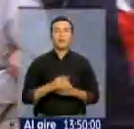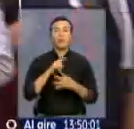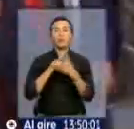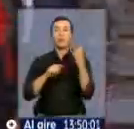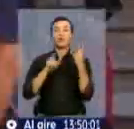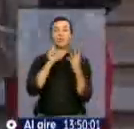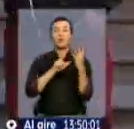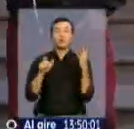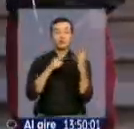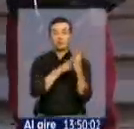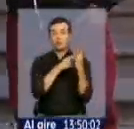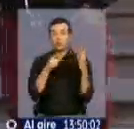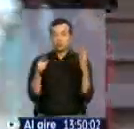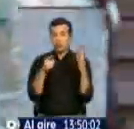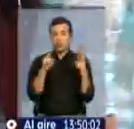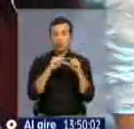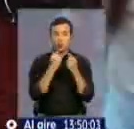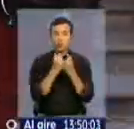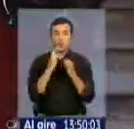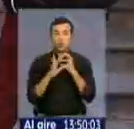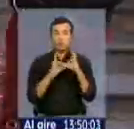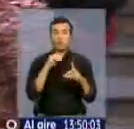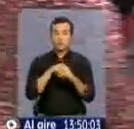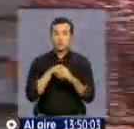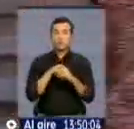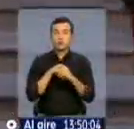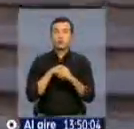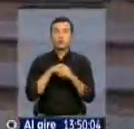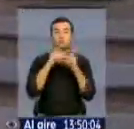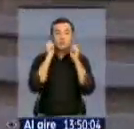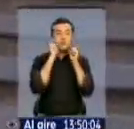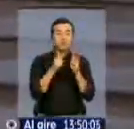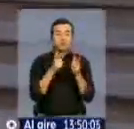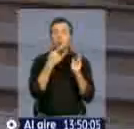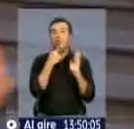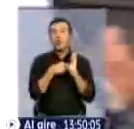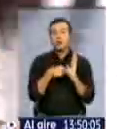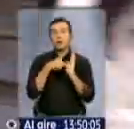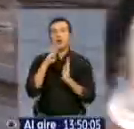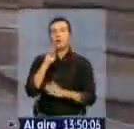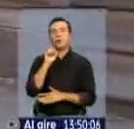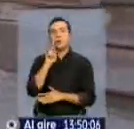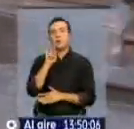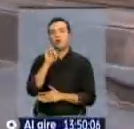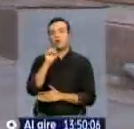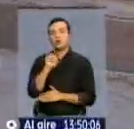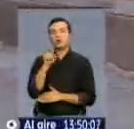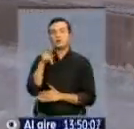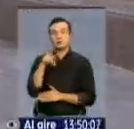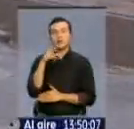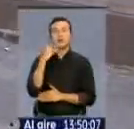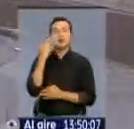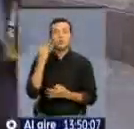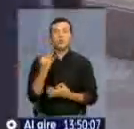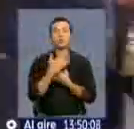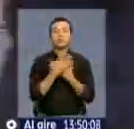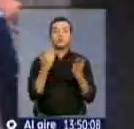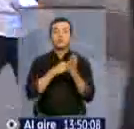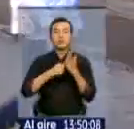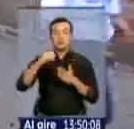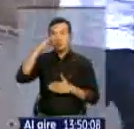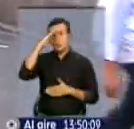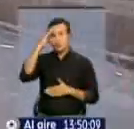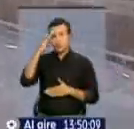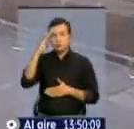personas que se presumen formaban parte de la red de corrupción están con medidas sustitutivas, como es el caso de Boris P., quien justamente este día estuvo en el Ministerio del Interior